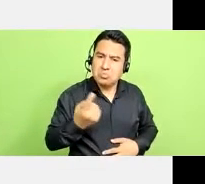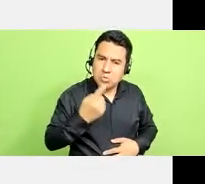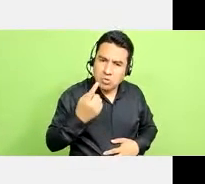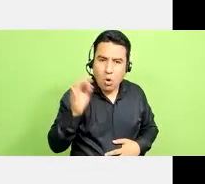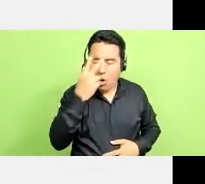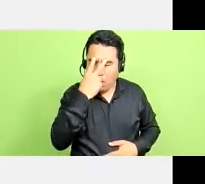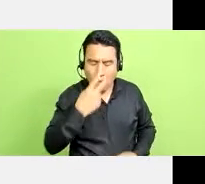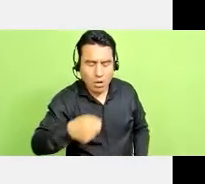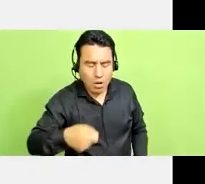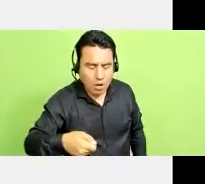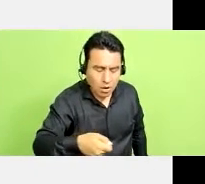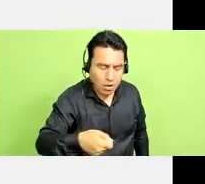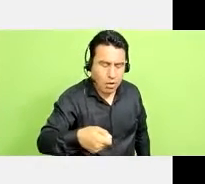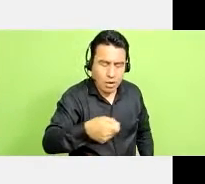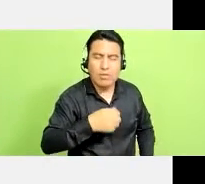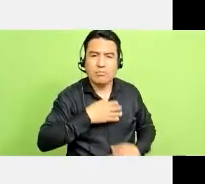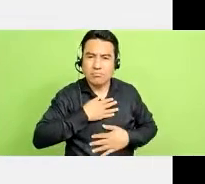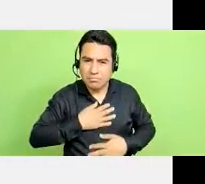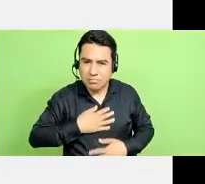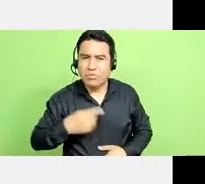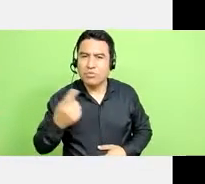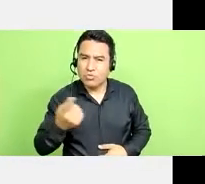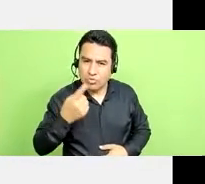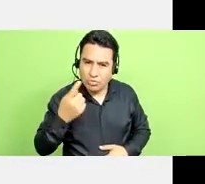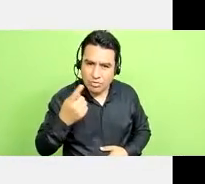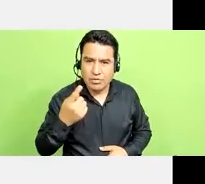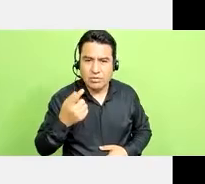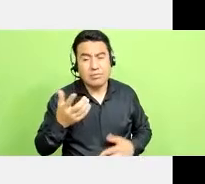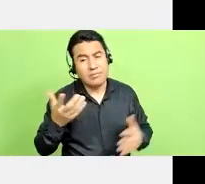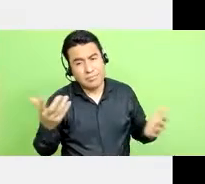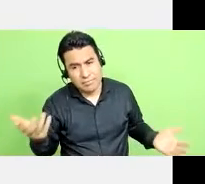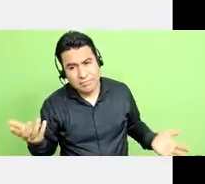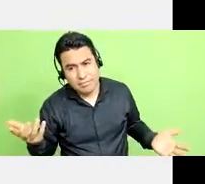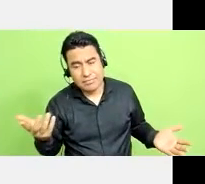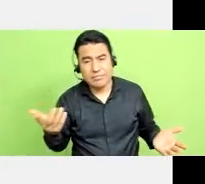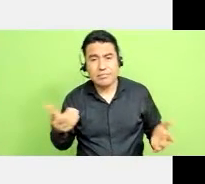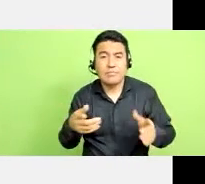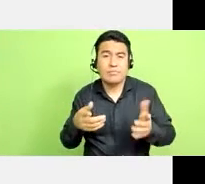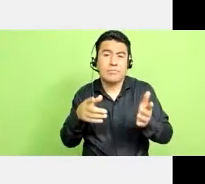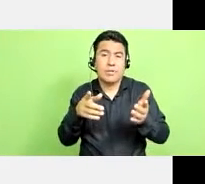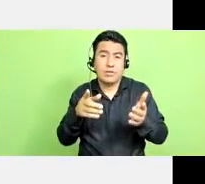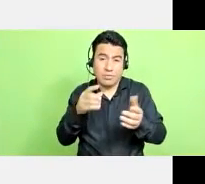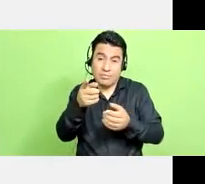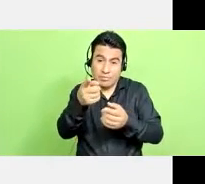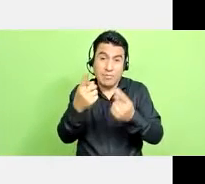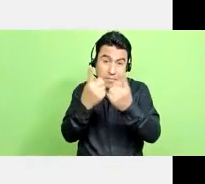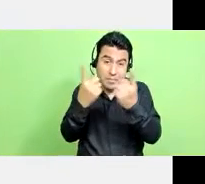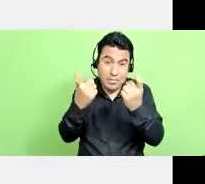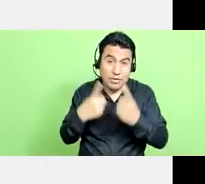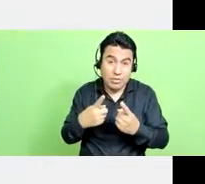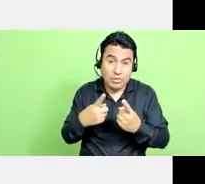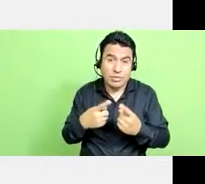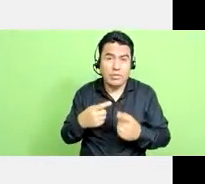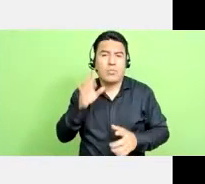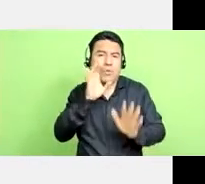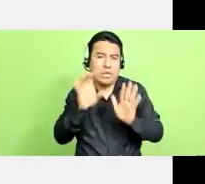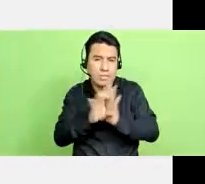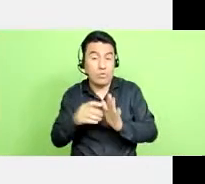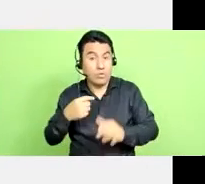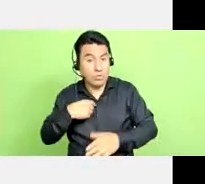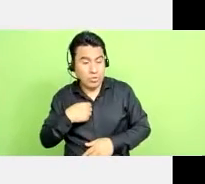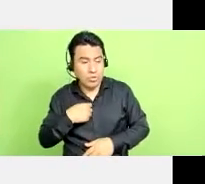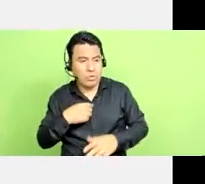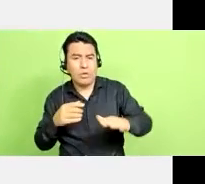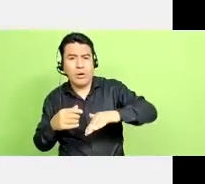entonces si ya directamente nuevamente recalcó en las preguntas que han realizado si no tengo mayor cantidad